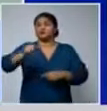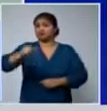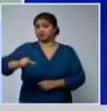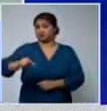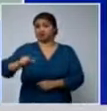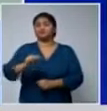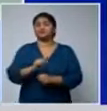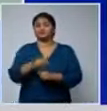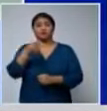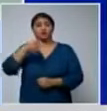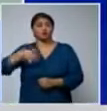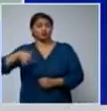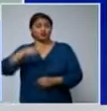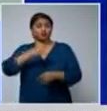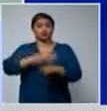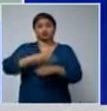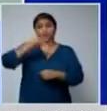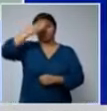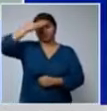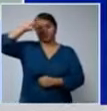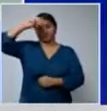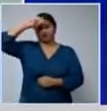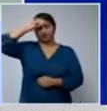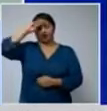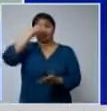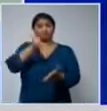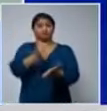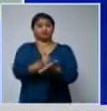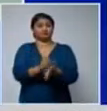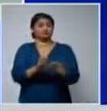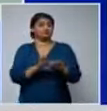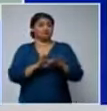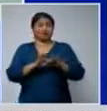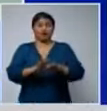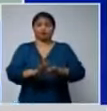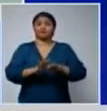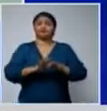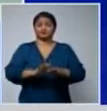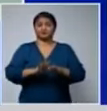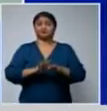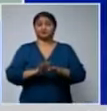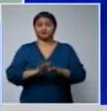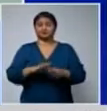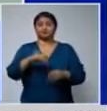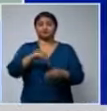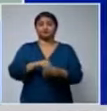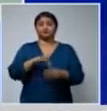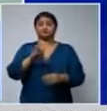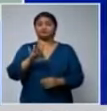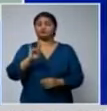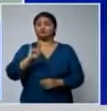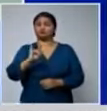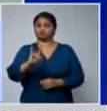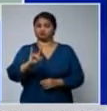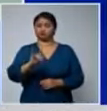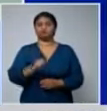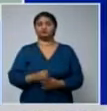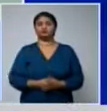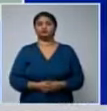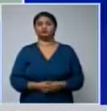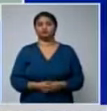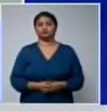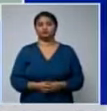Municipio Santiago, por complejidad epidemiológica, la mayor transmisión, 59 casos diagnosticados,